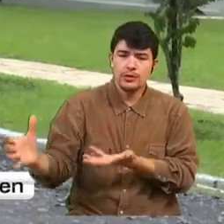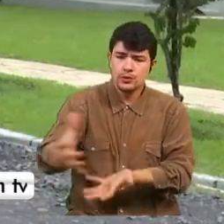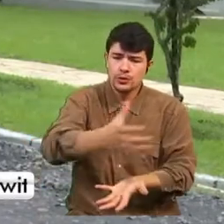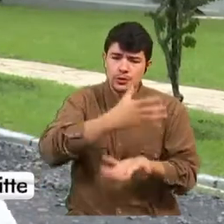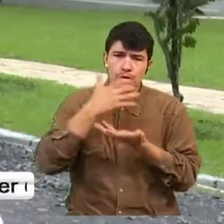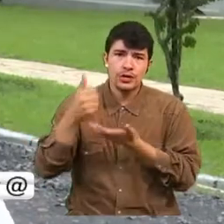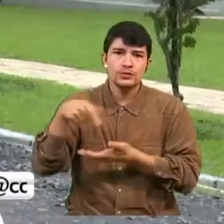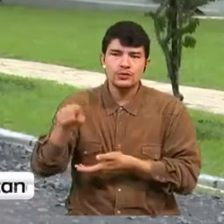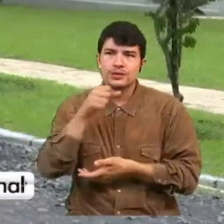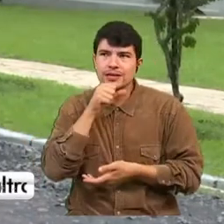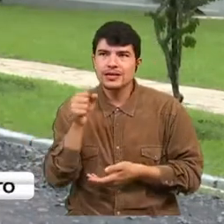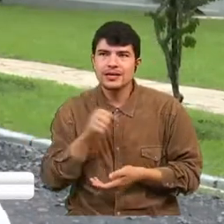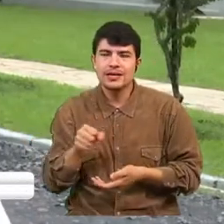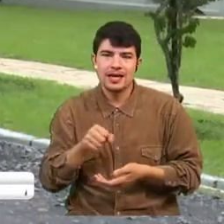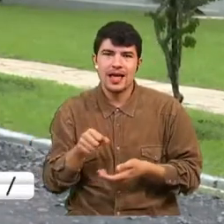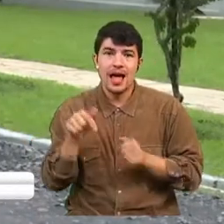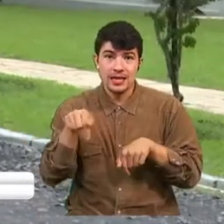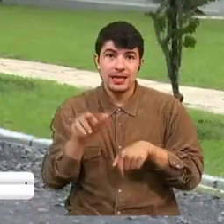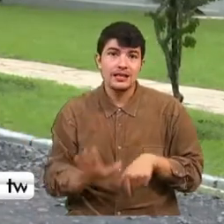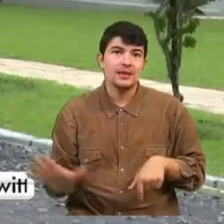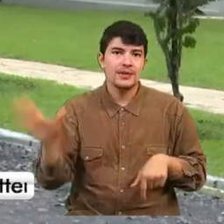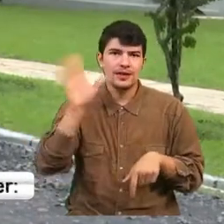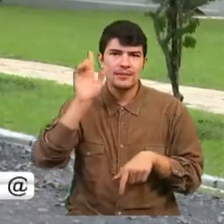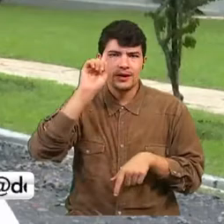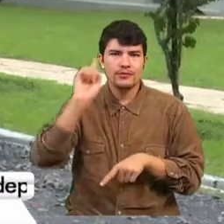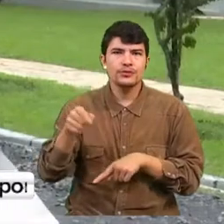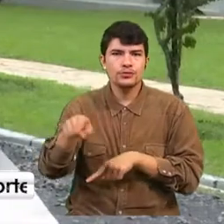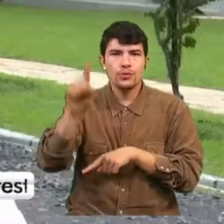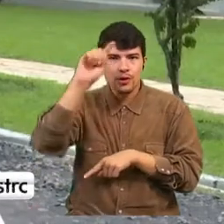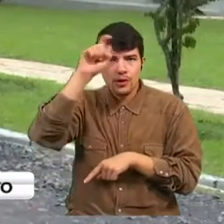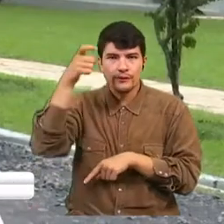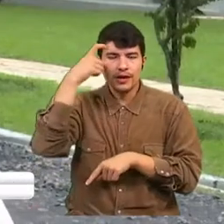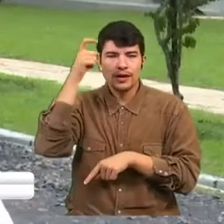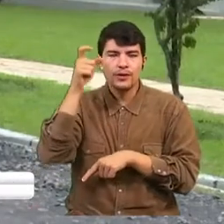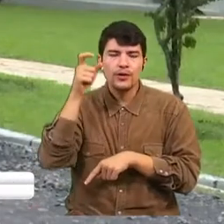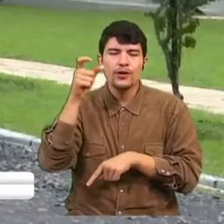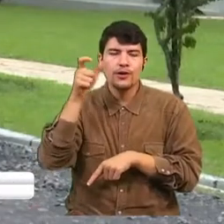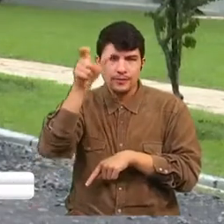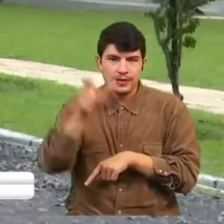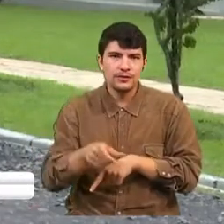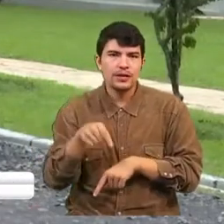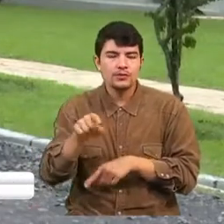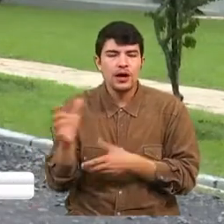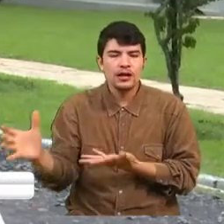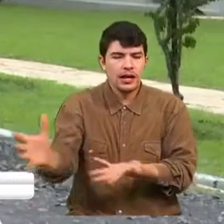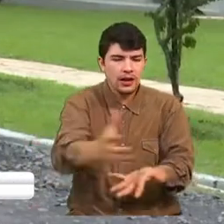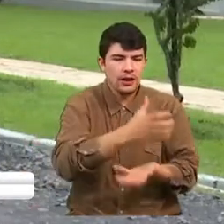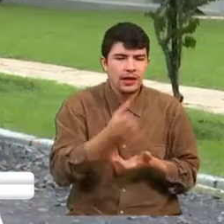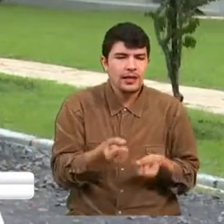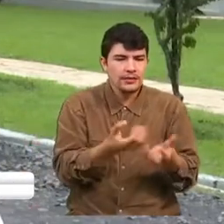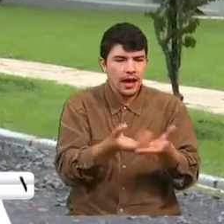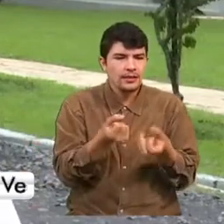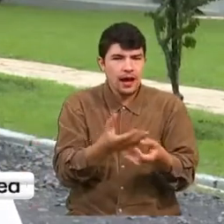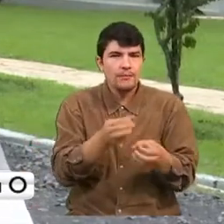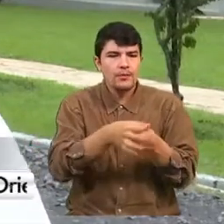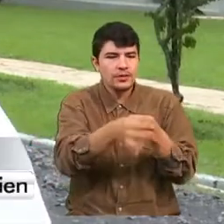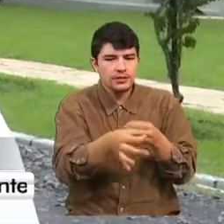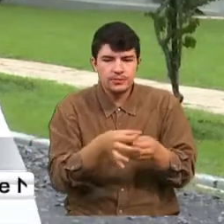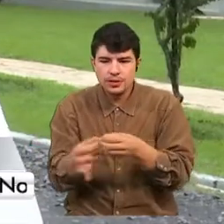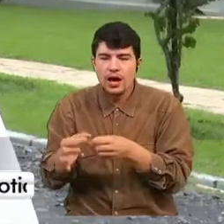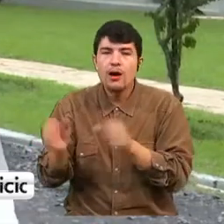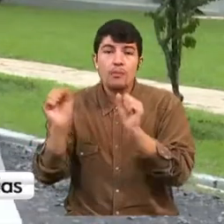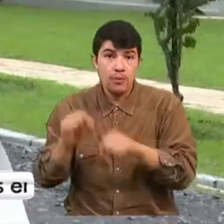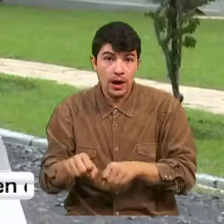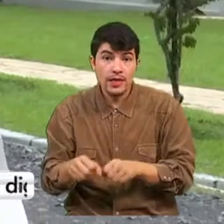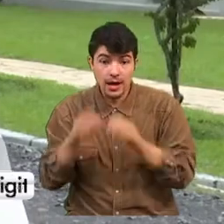de adulto mayor. Lo que hace el departamento por instrucción del gobernador Didier Tavera es recaudar y entregarle a los municipios para que puedan atender